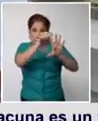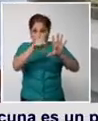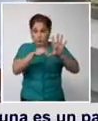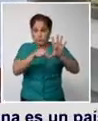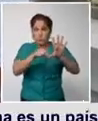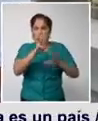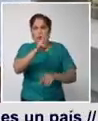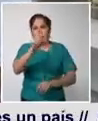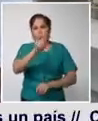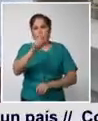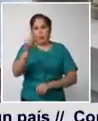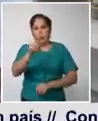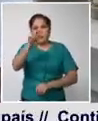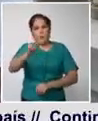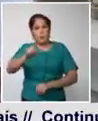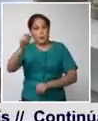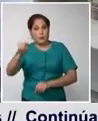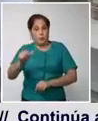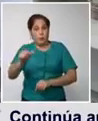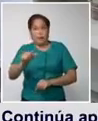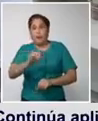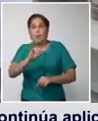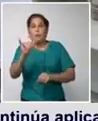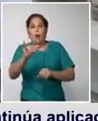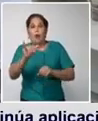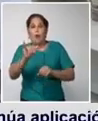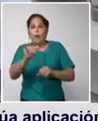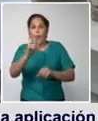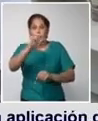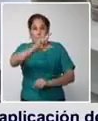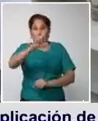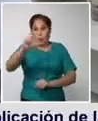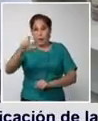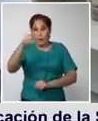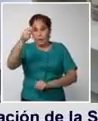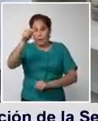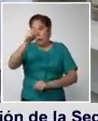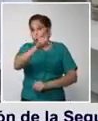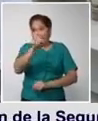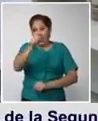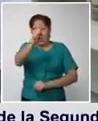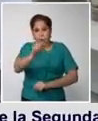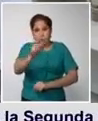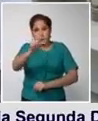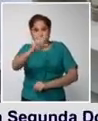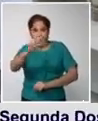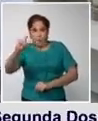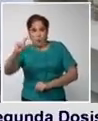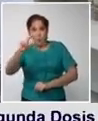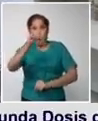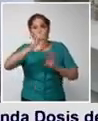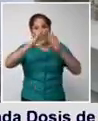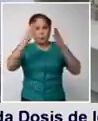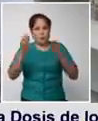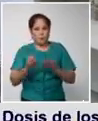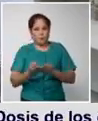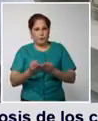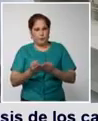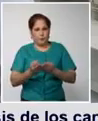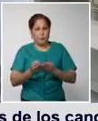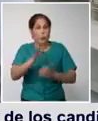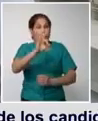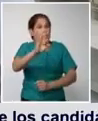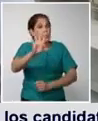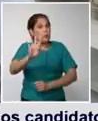estos días, de candidatos vacunales en desarrollo en estos momentos en el mundo, y 84 que han llegado